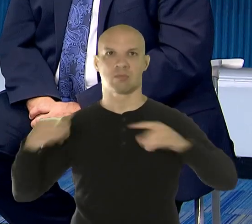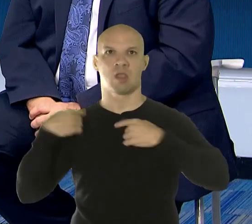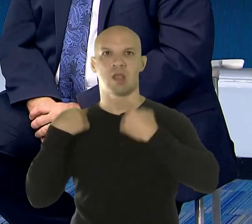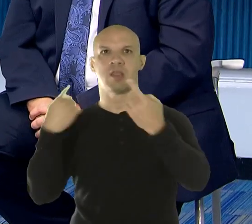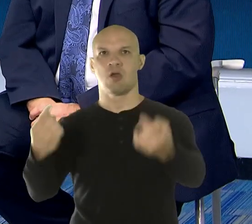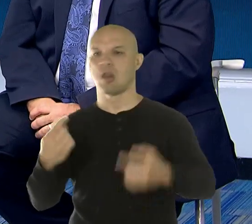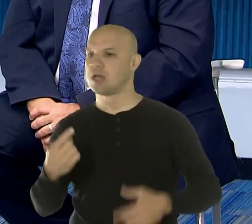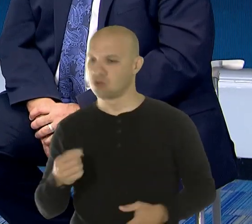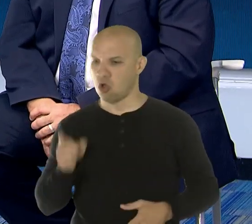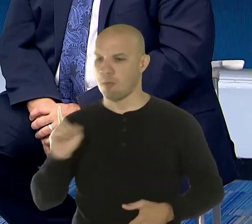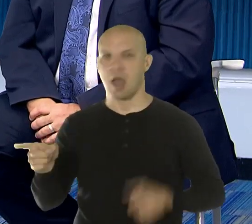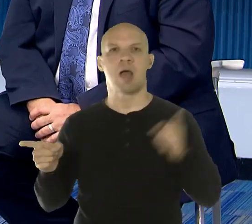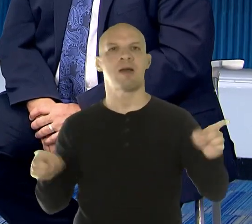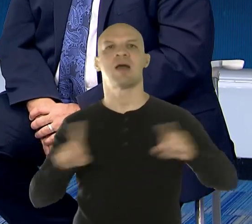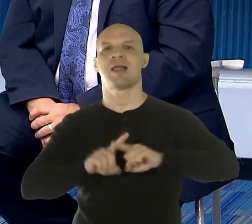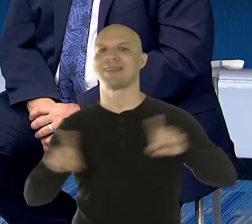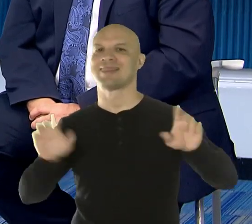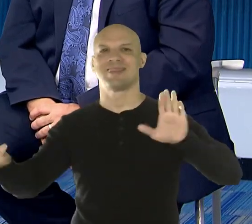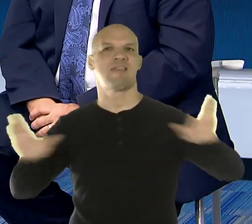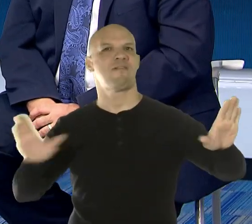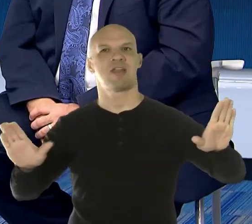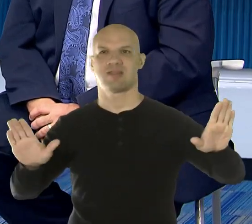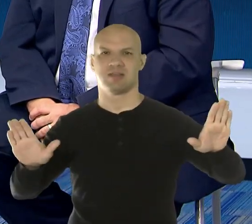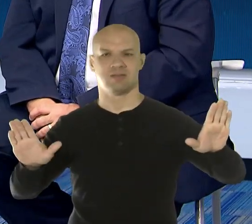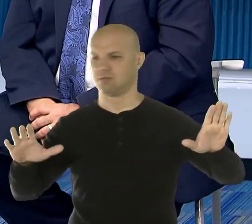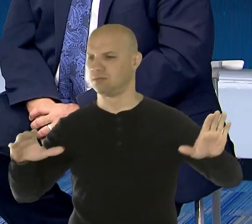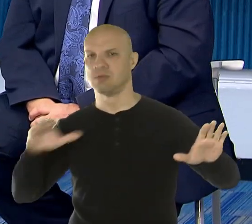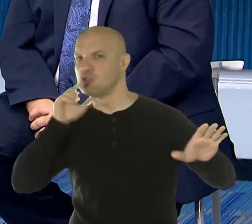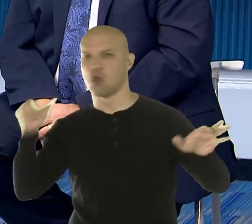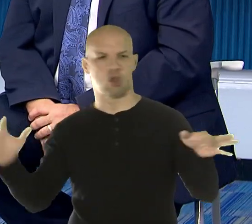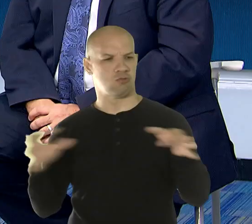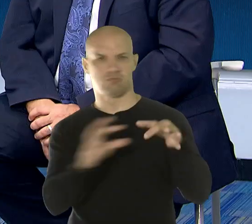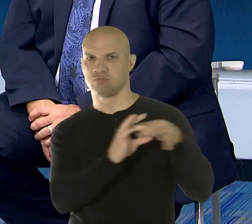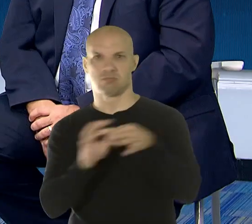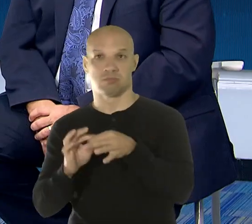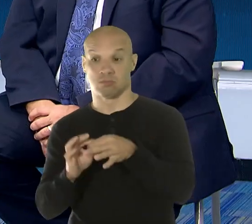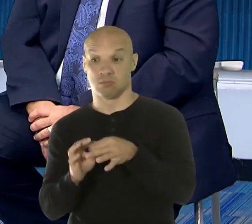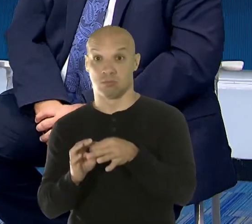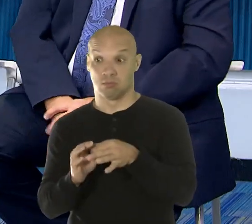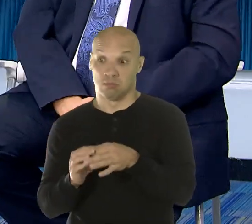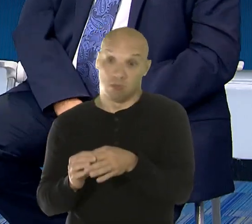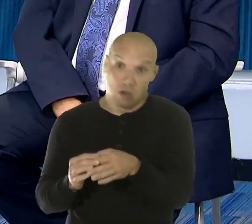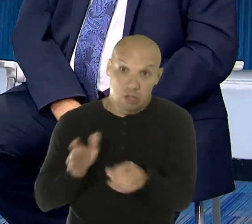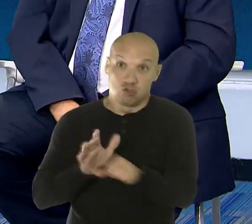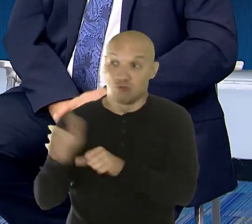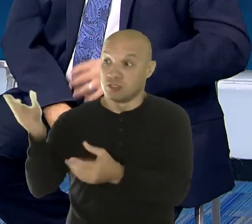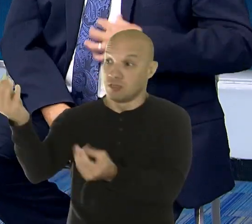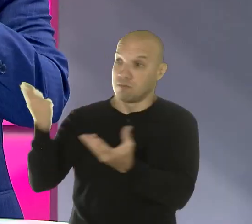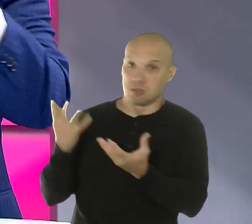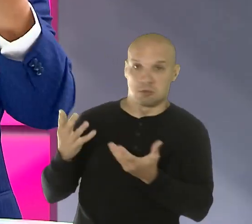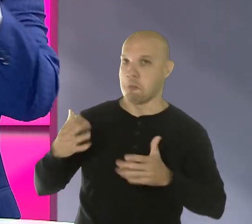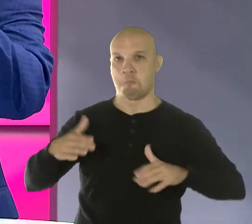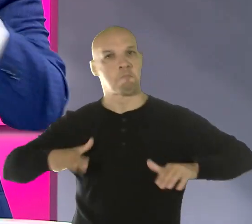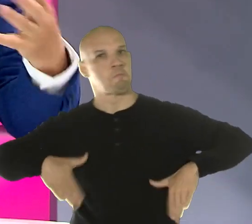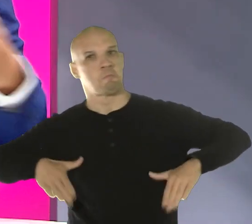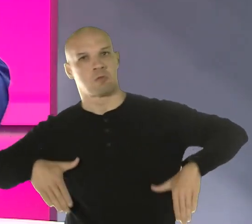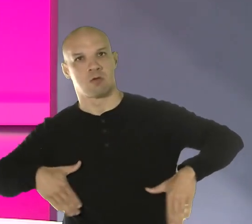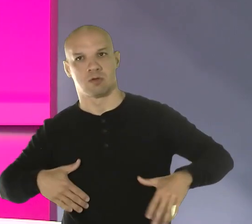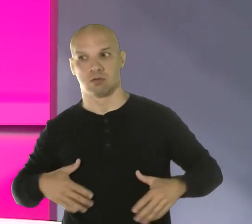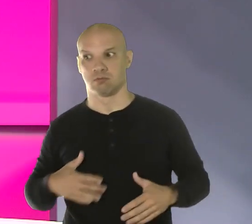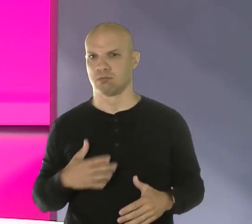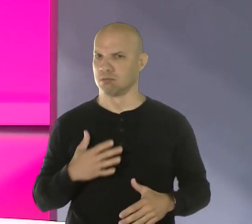dos fenómenos distintos que todavía no tenemos suficiente información para ver si están conectados el uno con el otro.